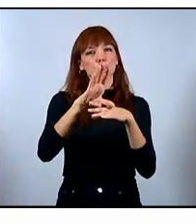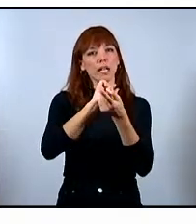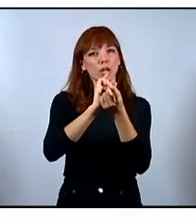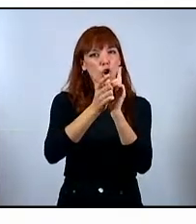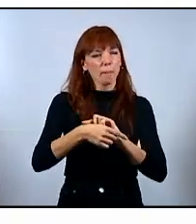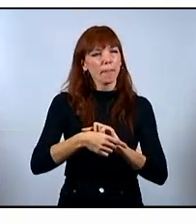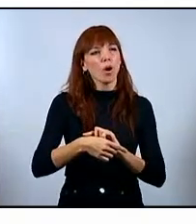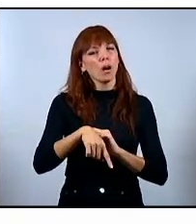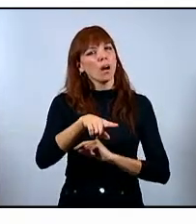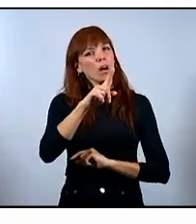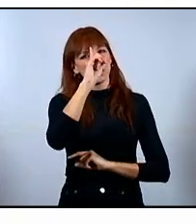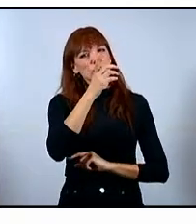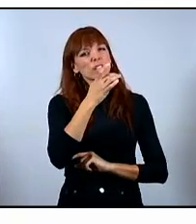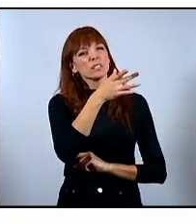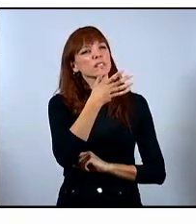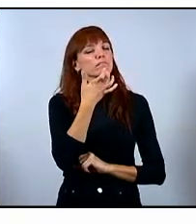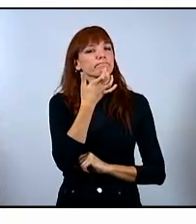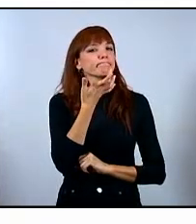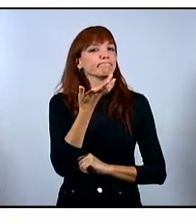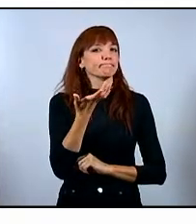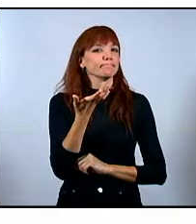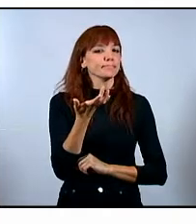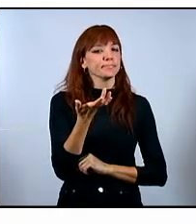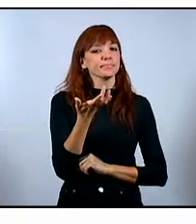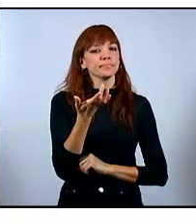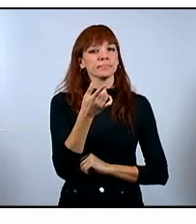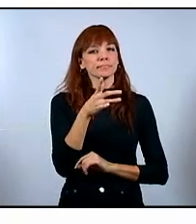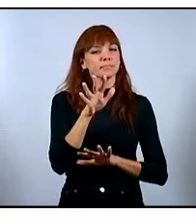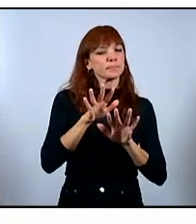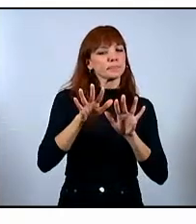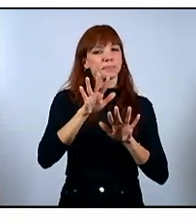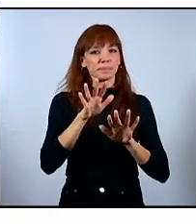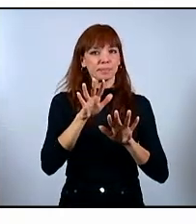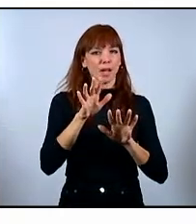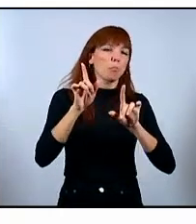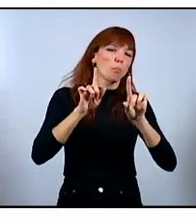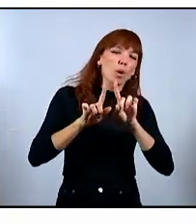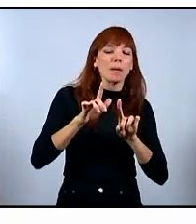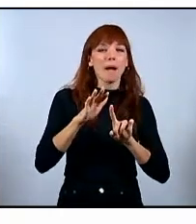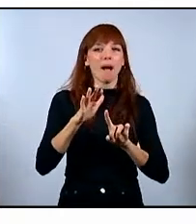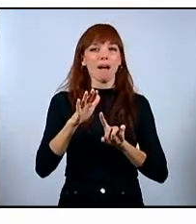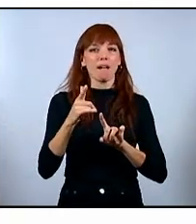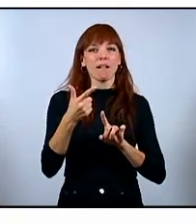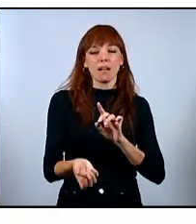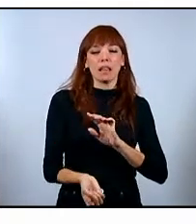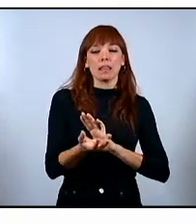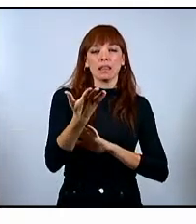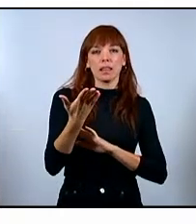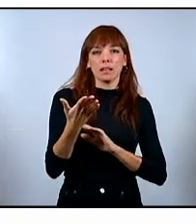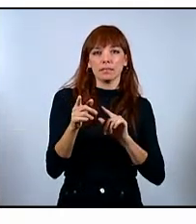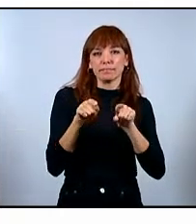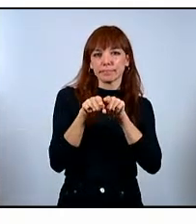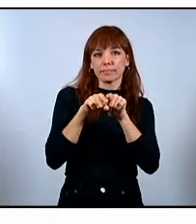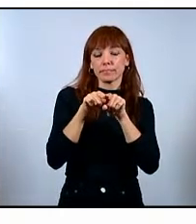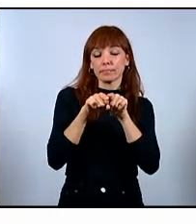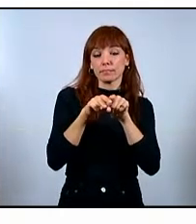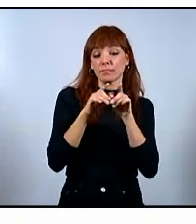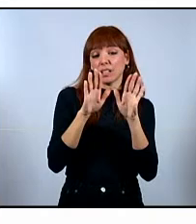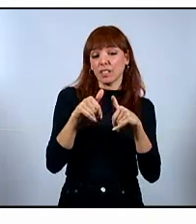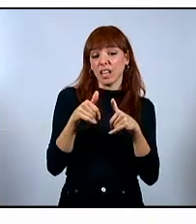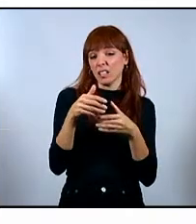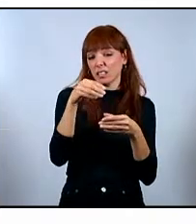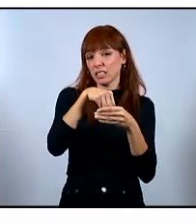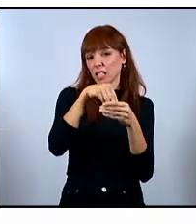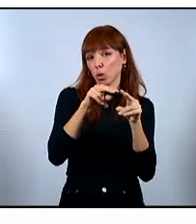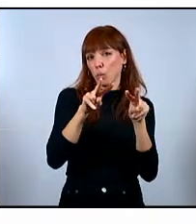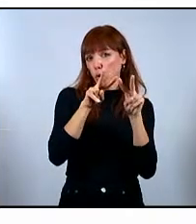No sé si considera que esa turbulencia, por así decirlo, que se generó, que quizá al final es más interno de